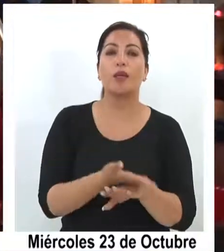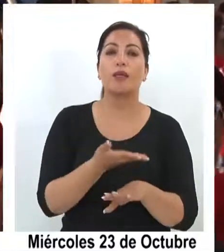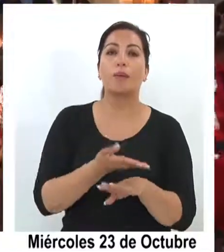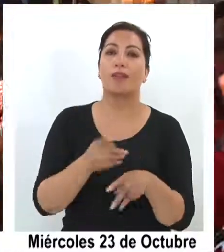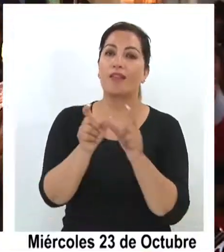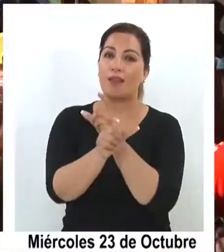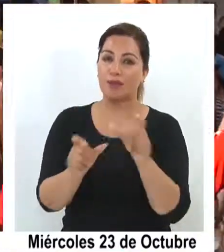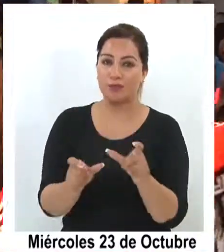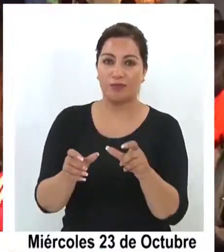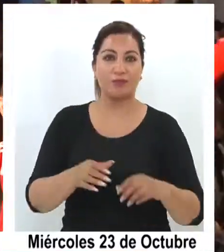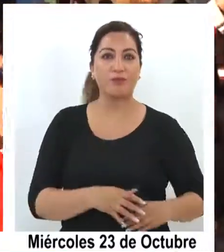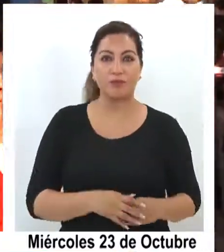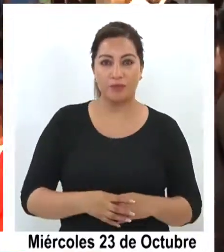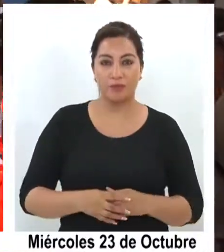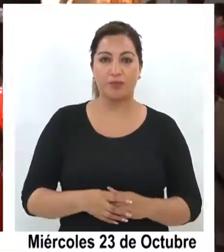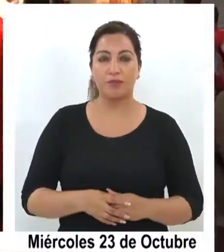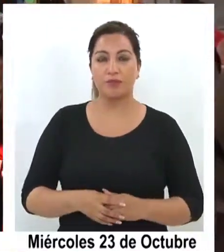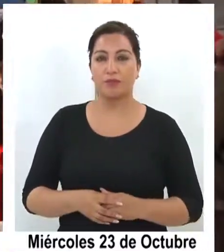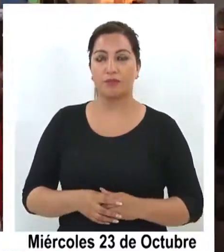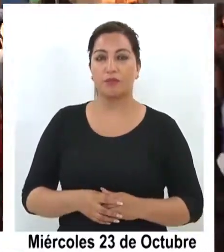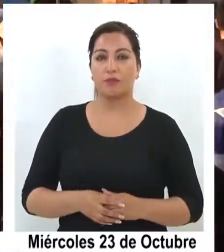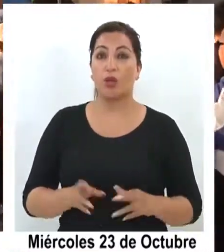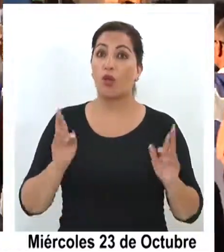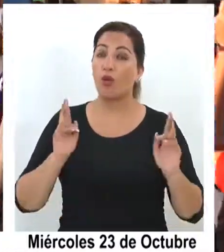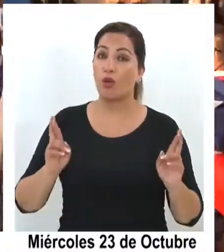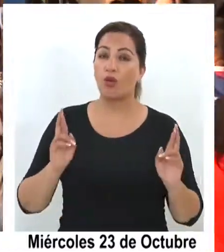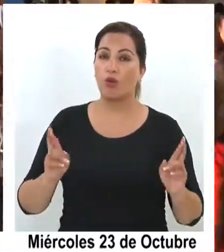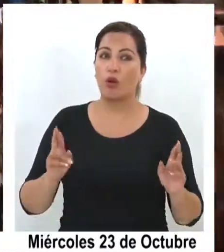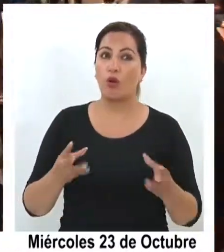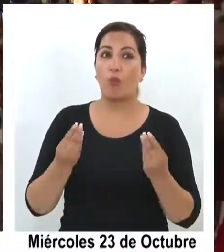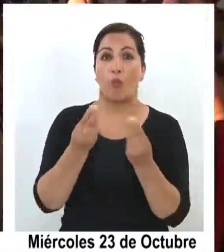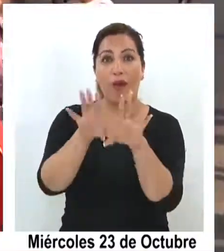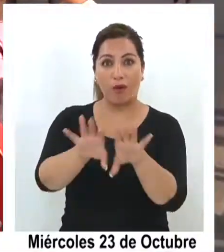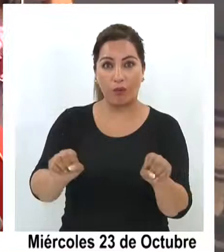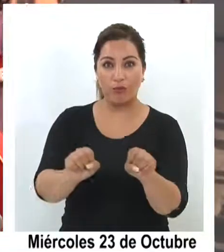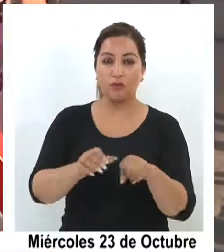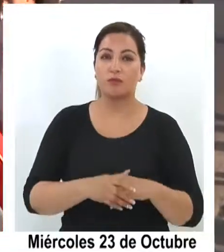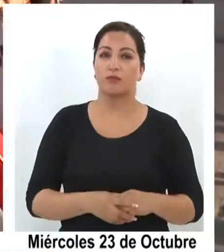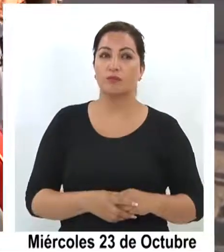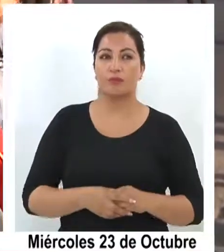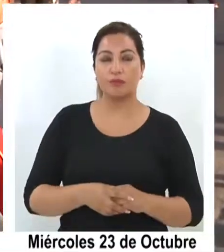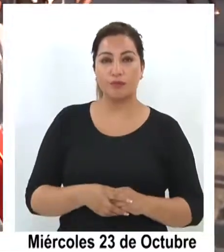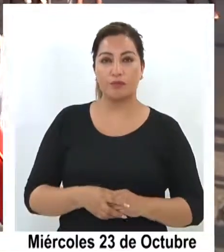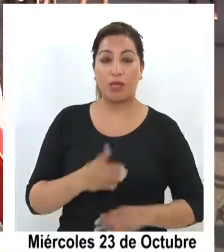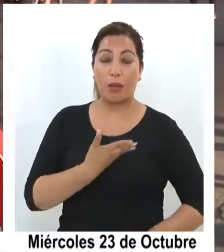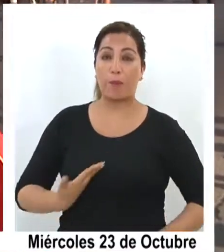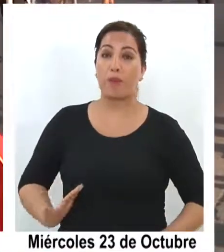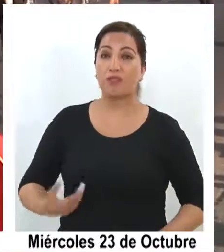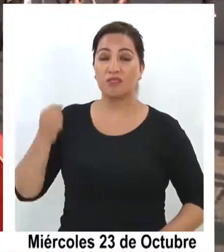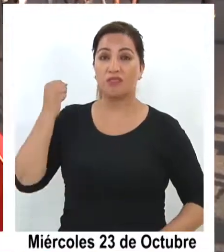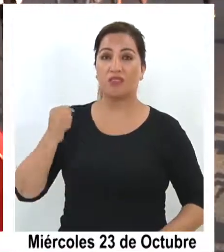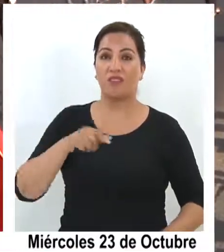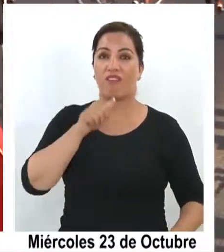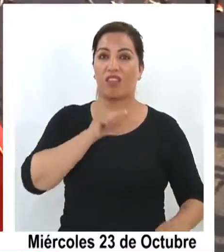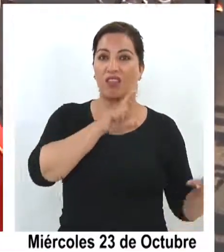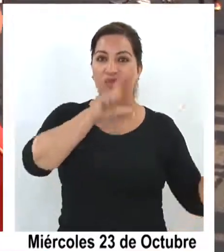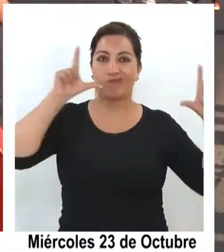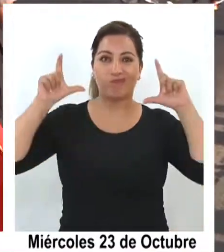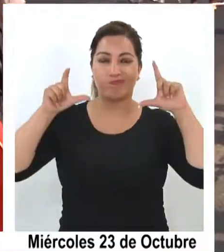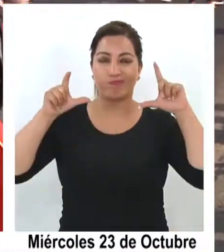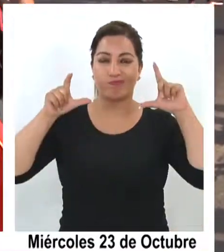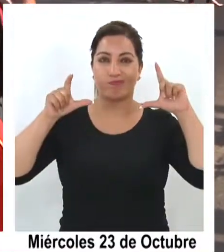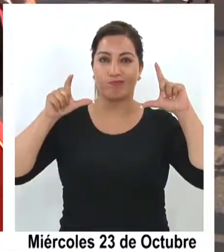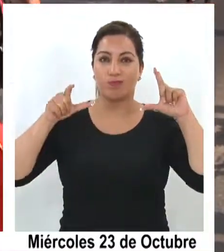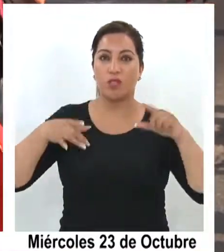lo que está pidiendo la calle. Esperemos que sea Hugo en un buen acuerdo, por lo menos el presidente nos ha dado la cara hasta el